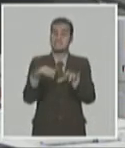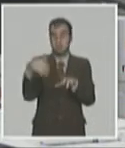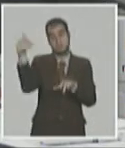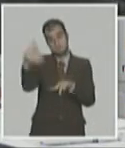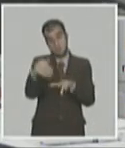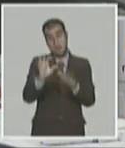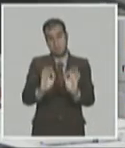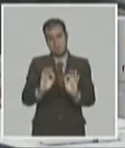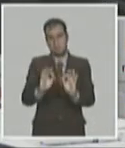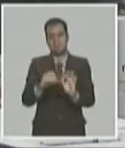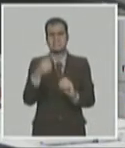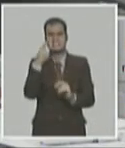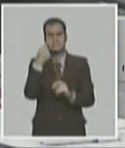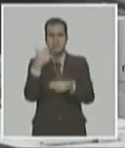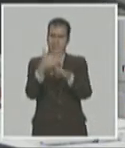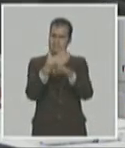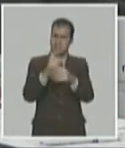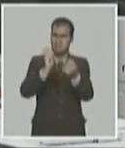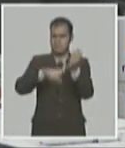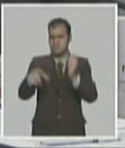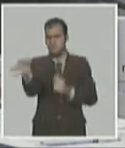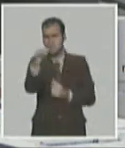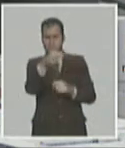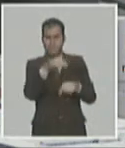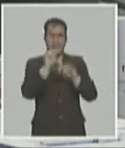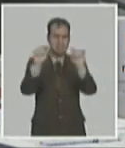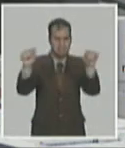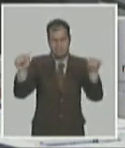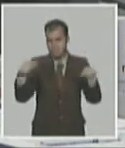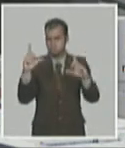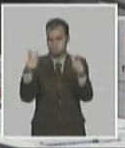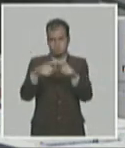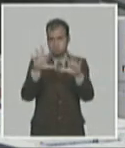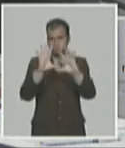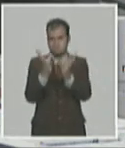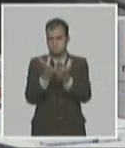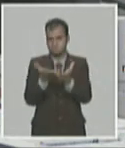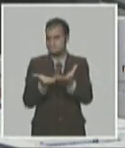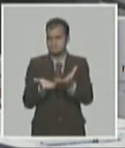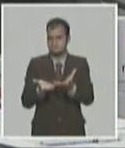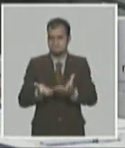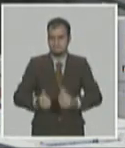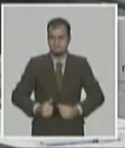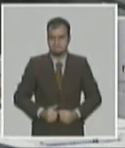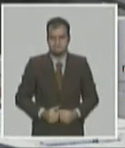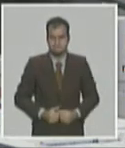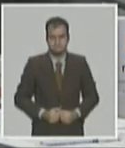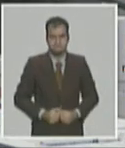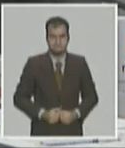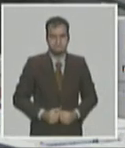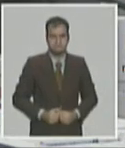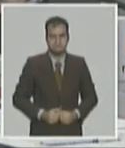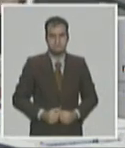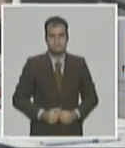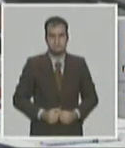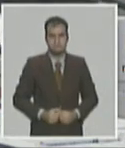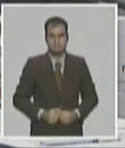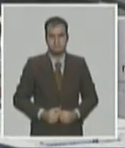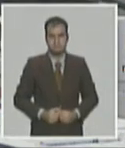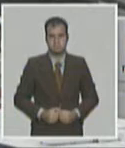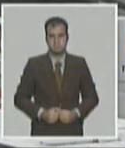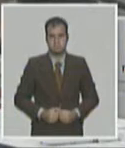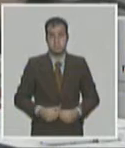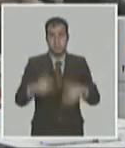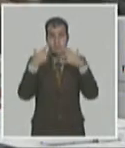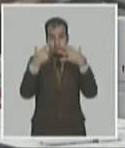los municipios, de la base, incluso del sector económico? ¿Qué importancia tiene el recorrido que ha comenzado